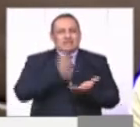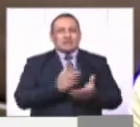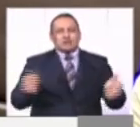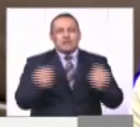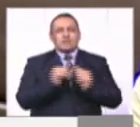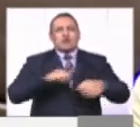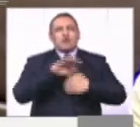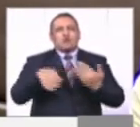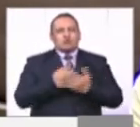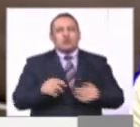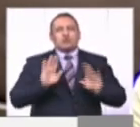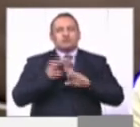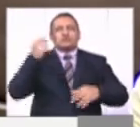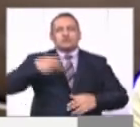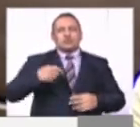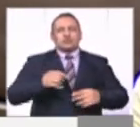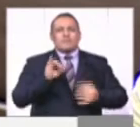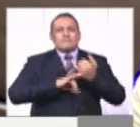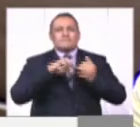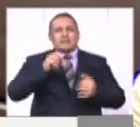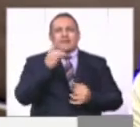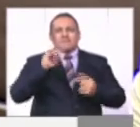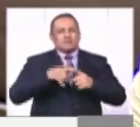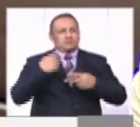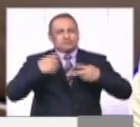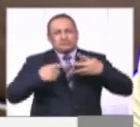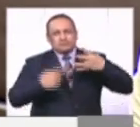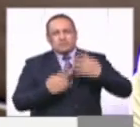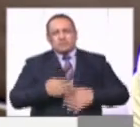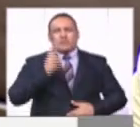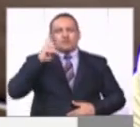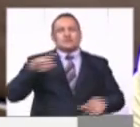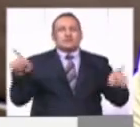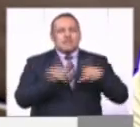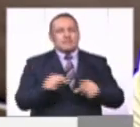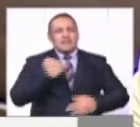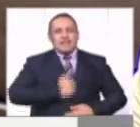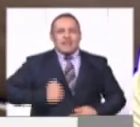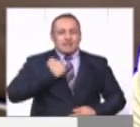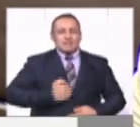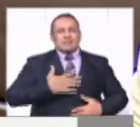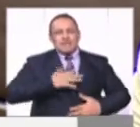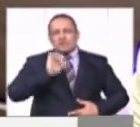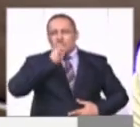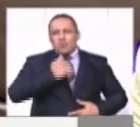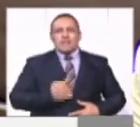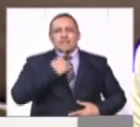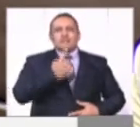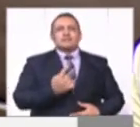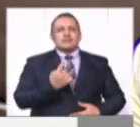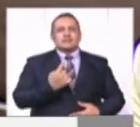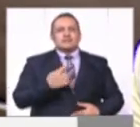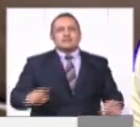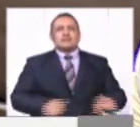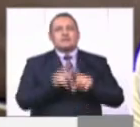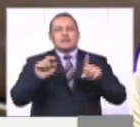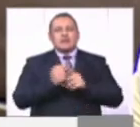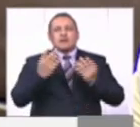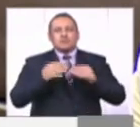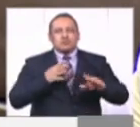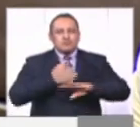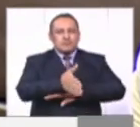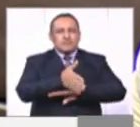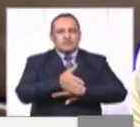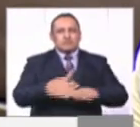mediante sus subprefectos y mediante muchísimos maestros lamentable y me duele decir que estuvieron